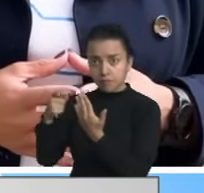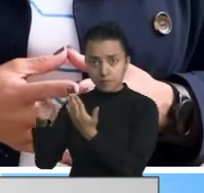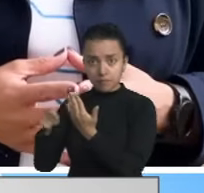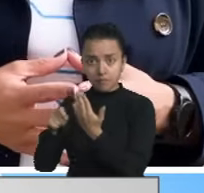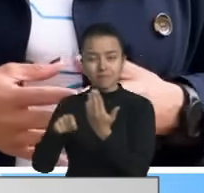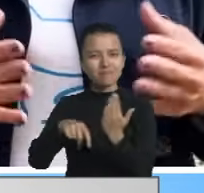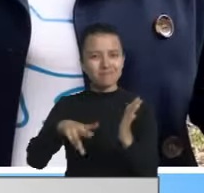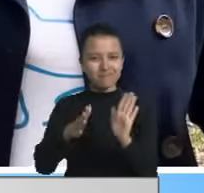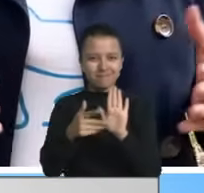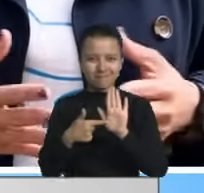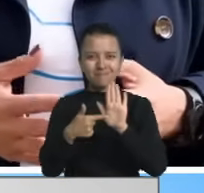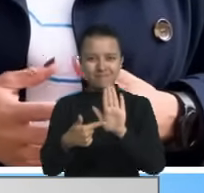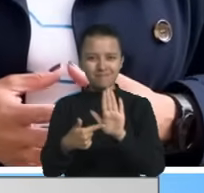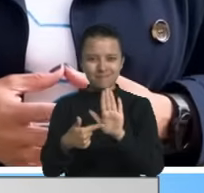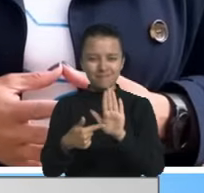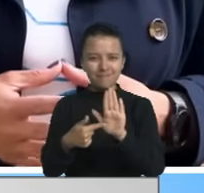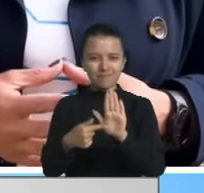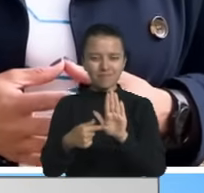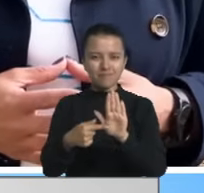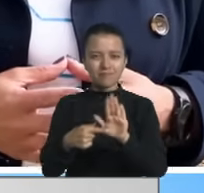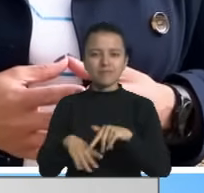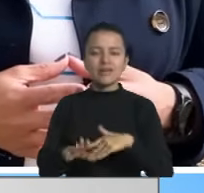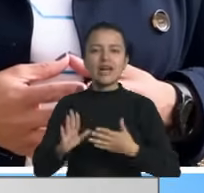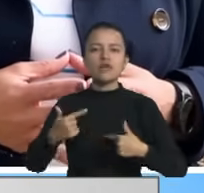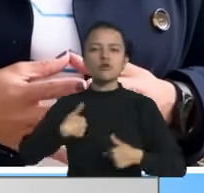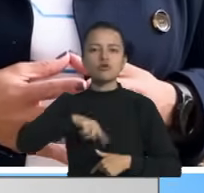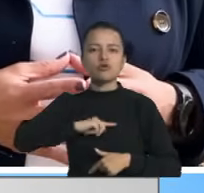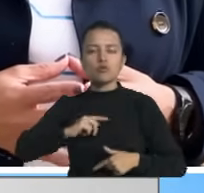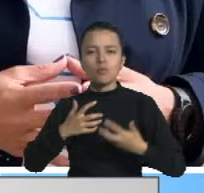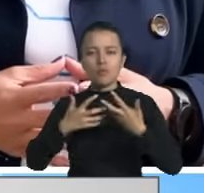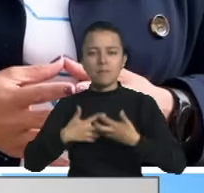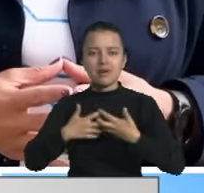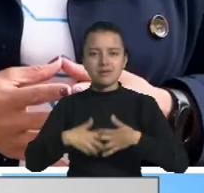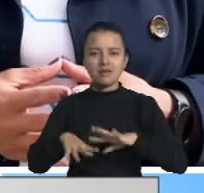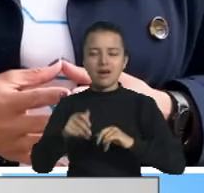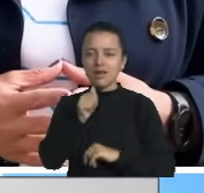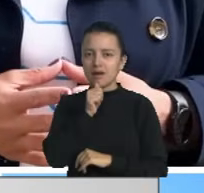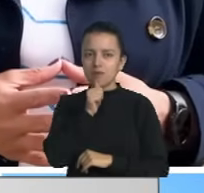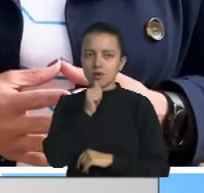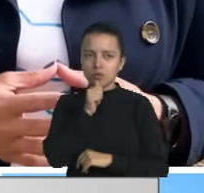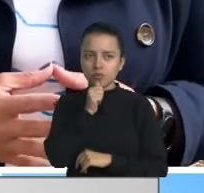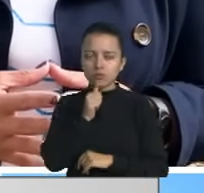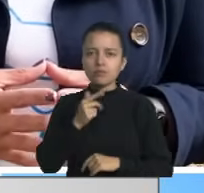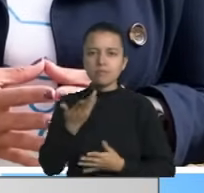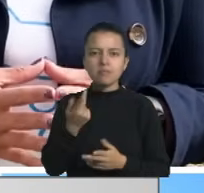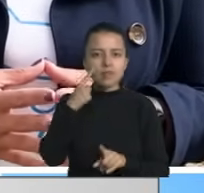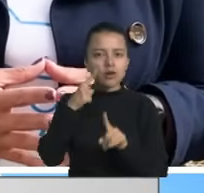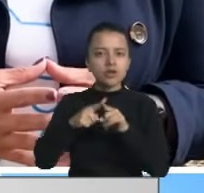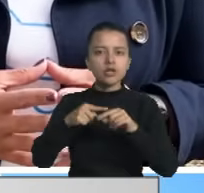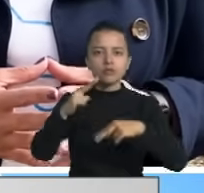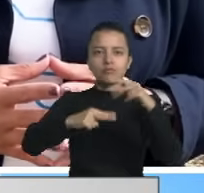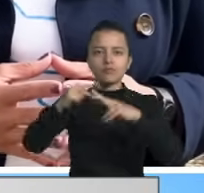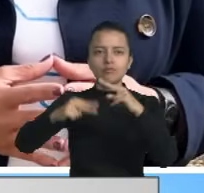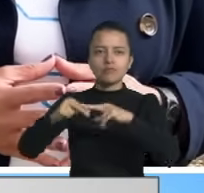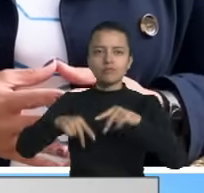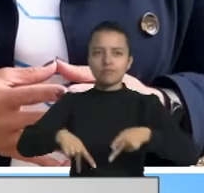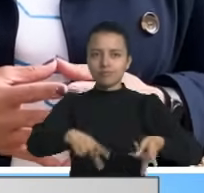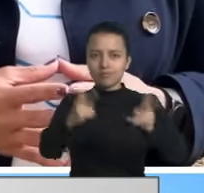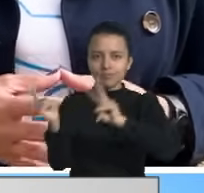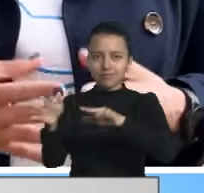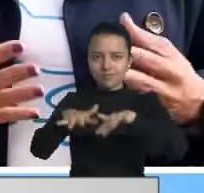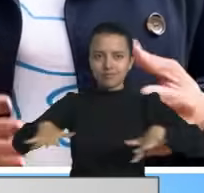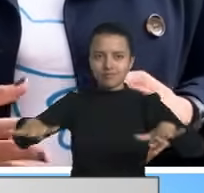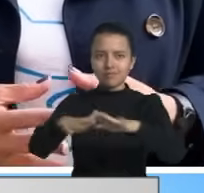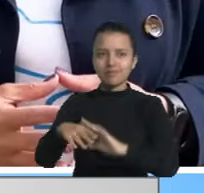pliego que está adelantando el acueducto para lograr la construcción y puesta en marcha de la Petar Canoas.